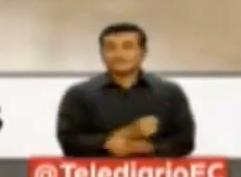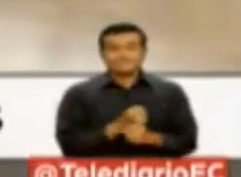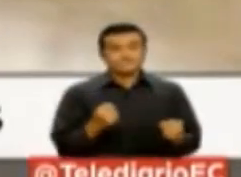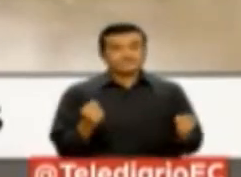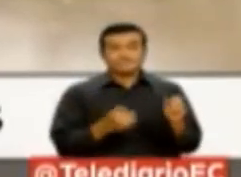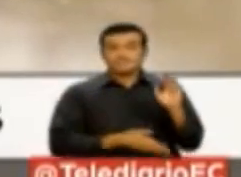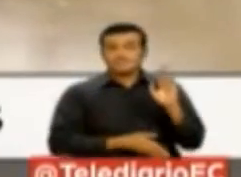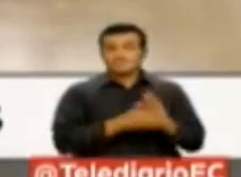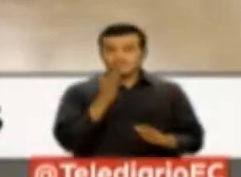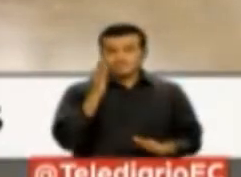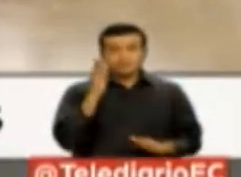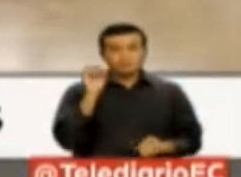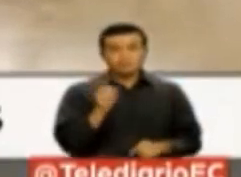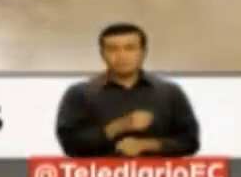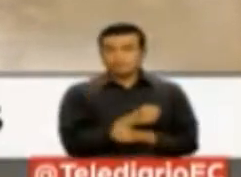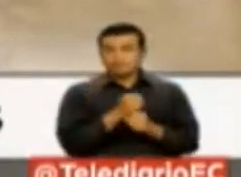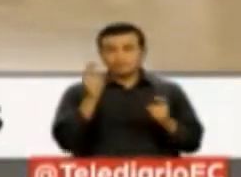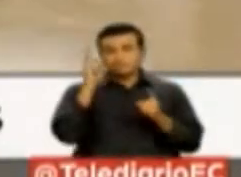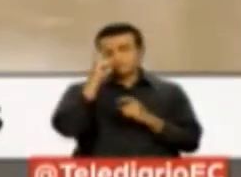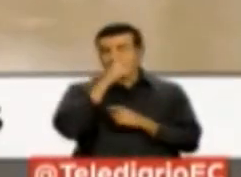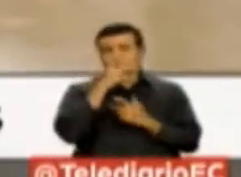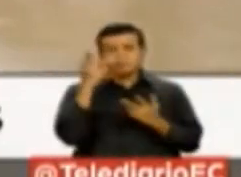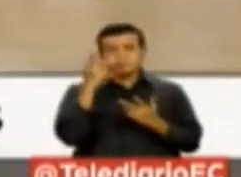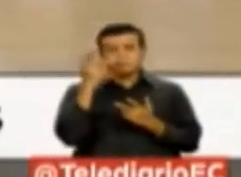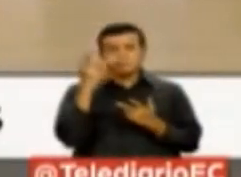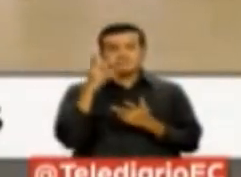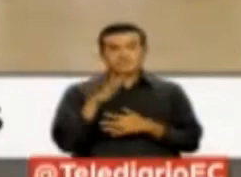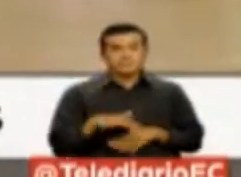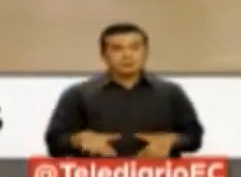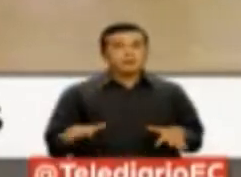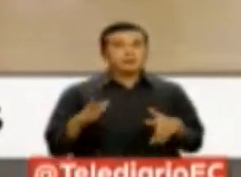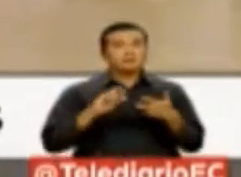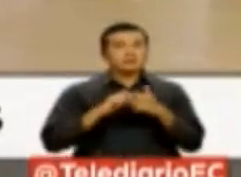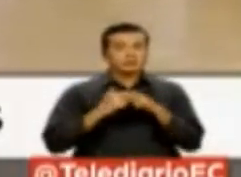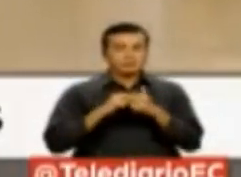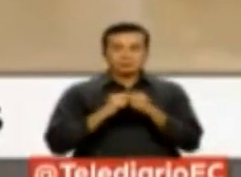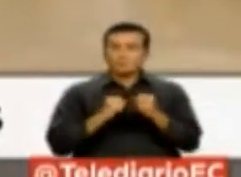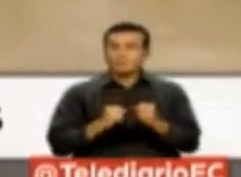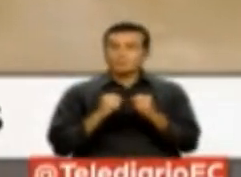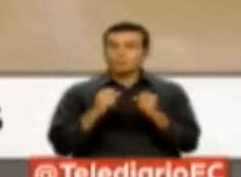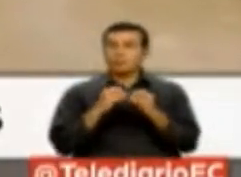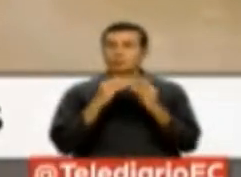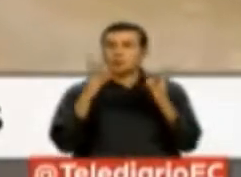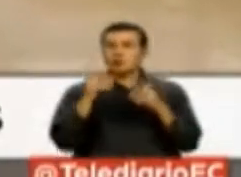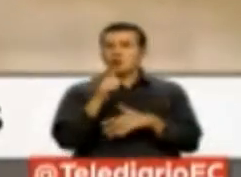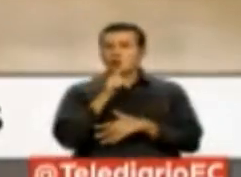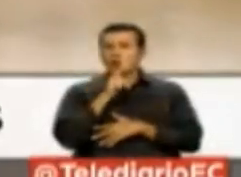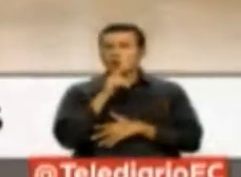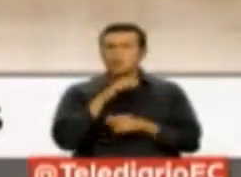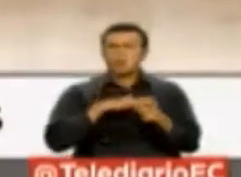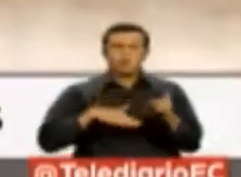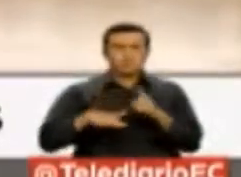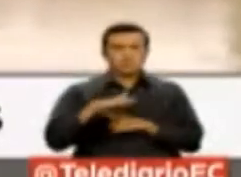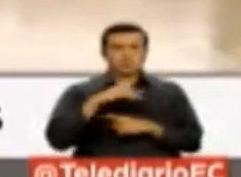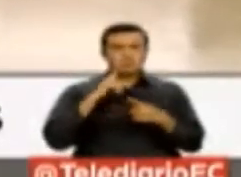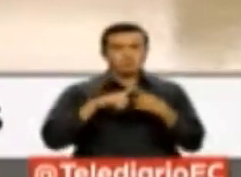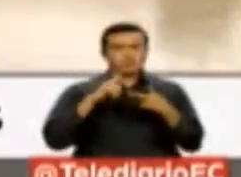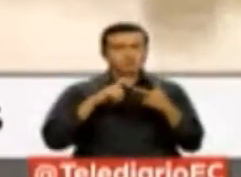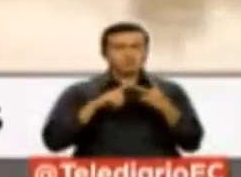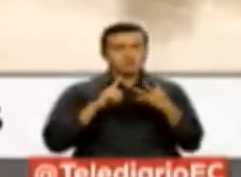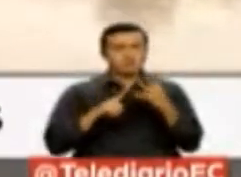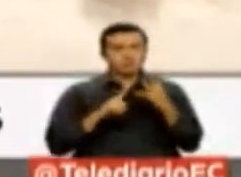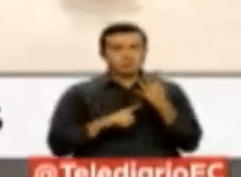salir por la ruta adecuada que sería un camino que ellos tienen pero está totalmente lleno de agua y también esta acumulación